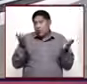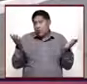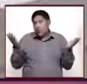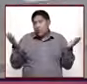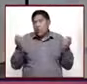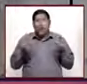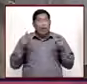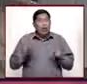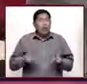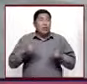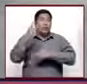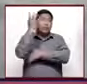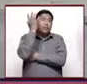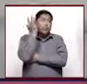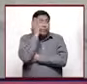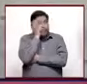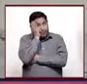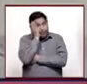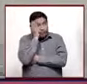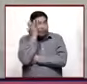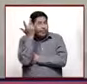la gente por supuesto está esperando.